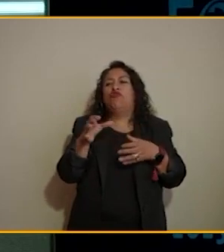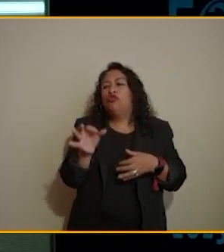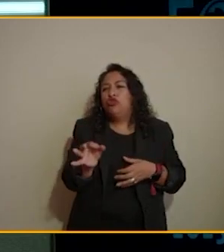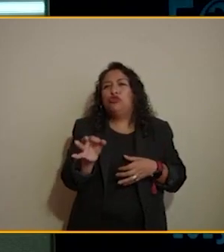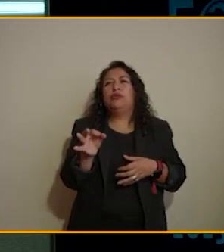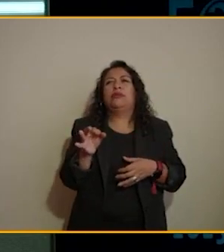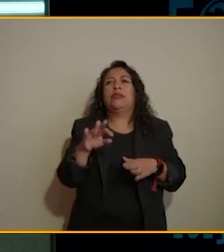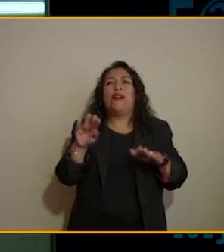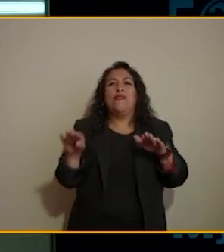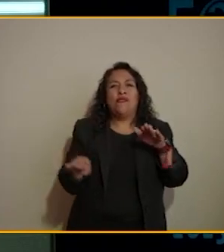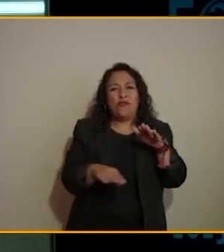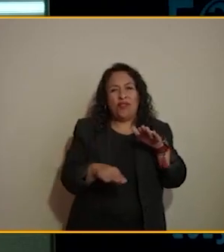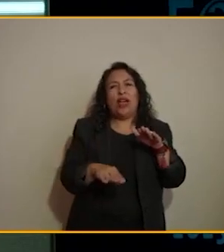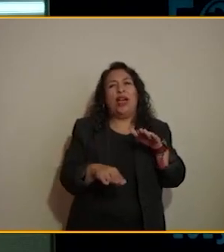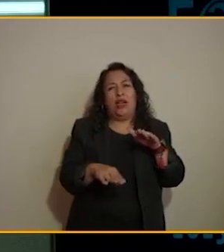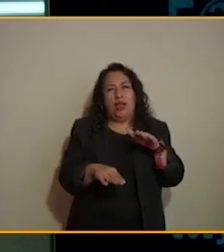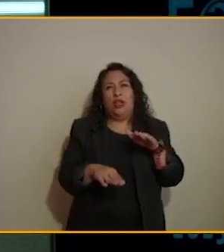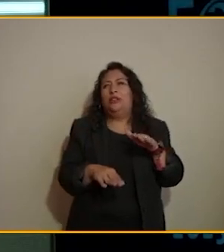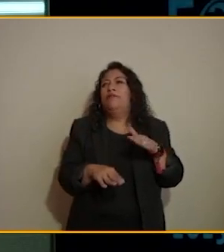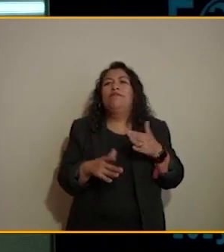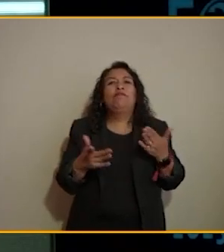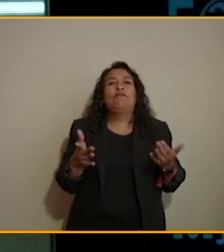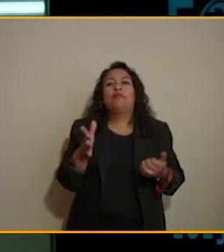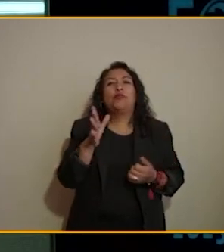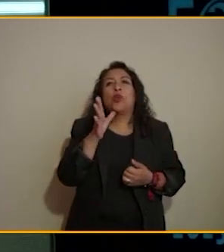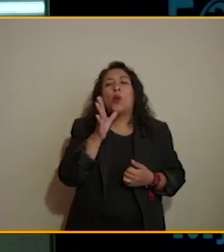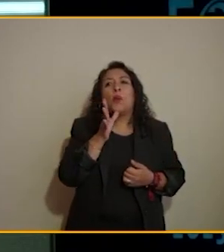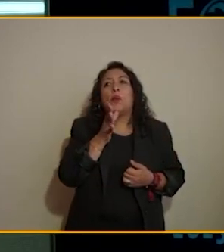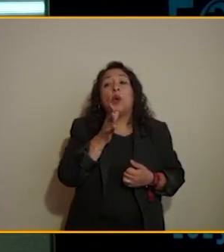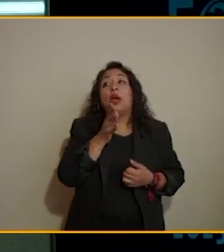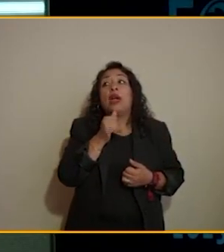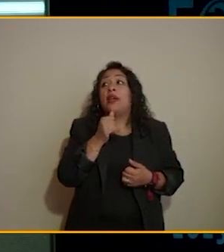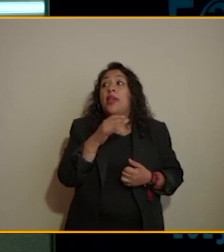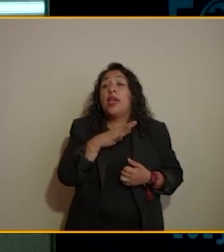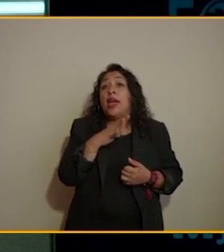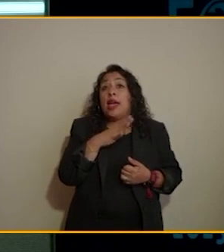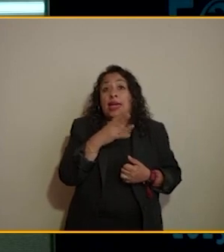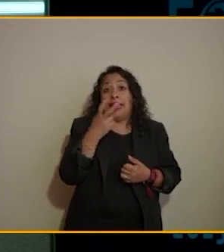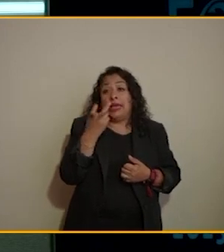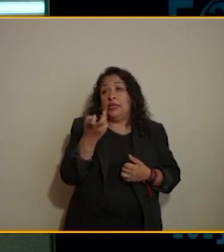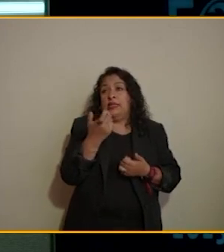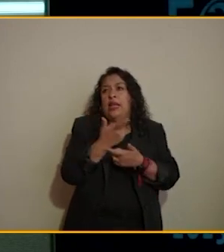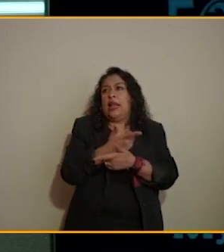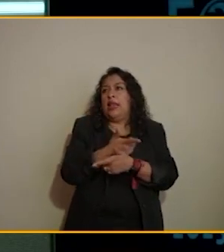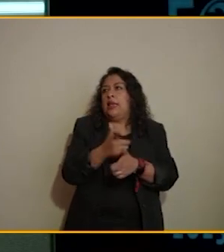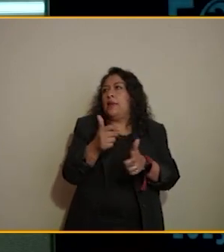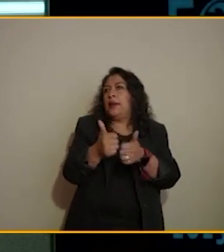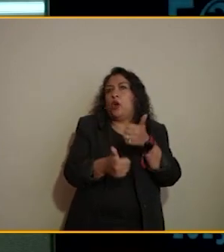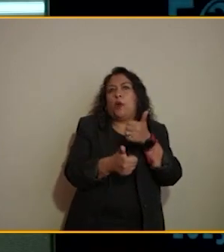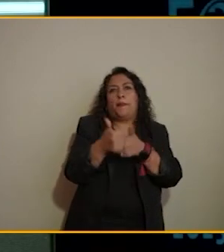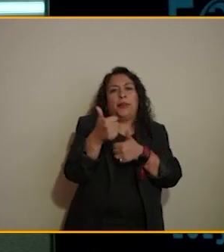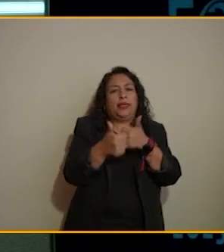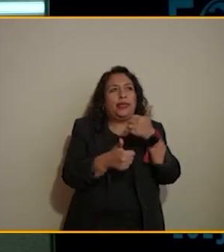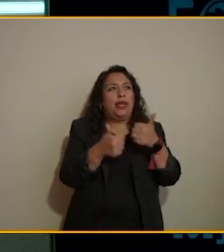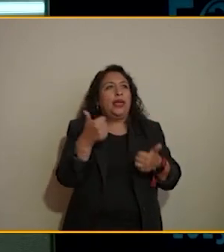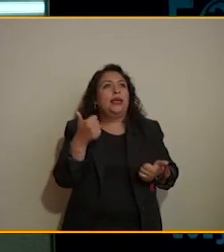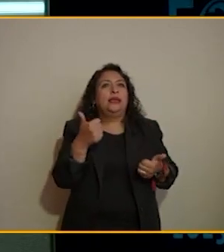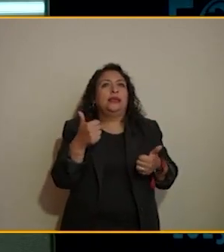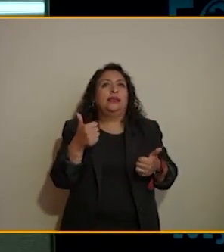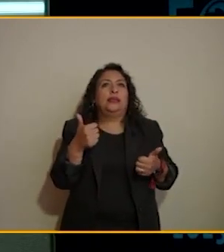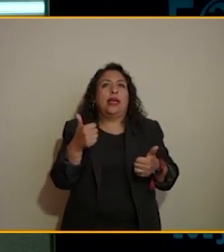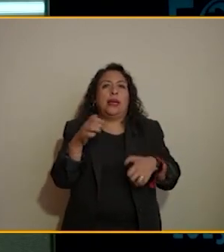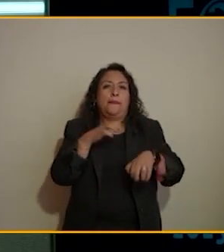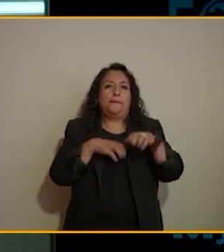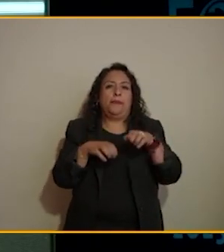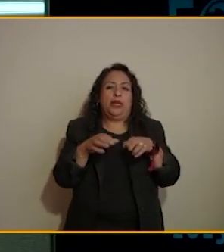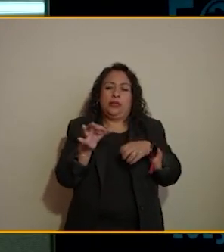ellos y entonces no permiten que exista esta libre competencia entre las micro y las